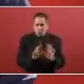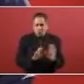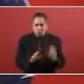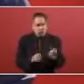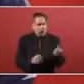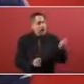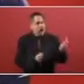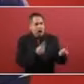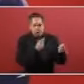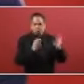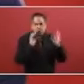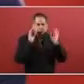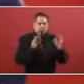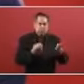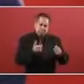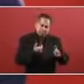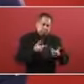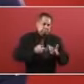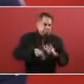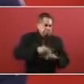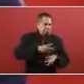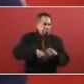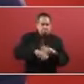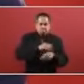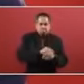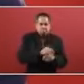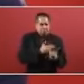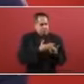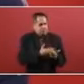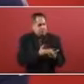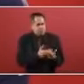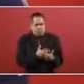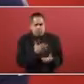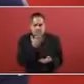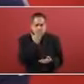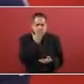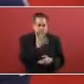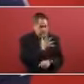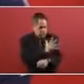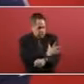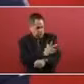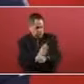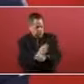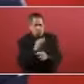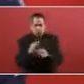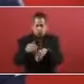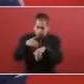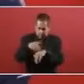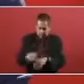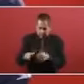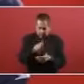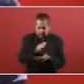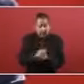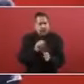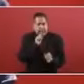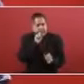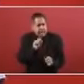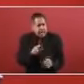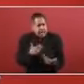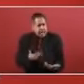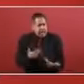Hay quienes han logrado su patrimonio de conformidad con la ley y